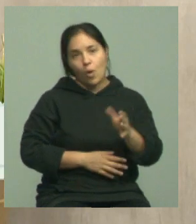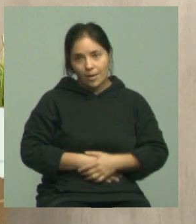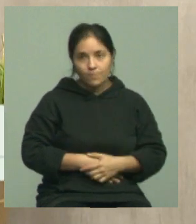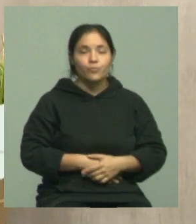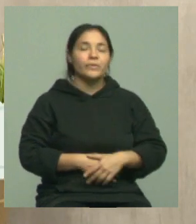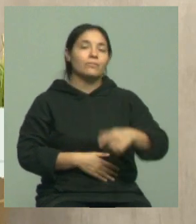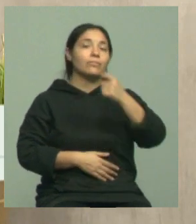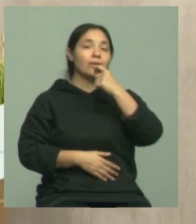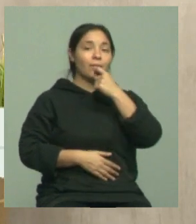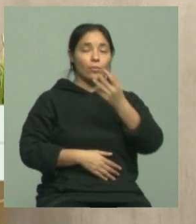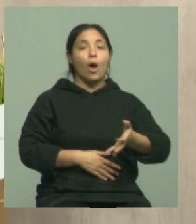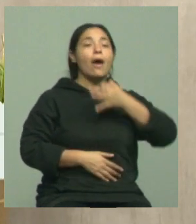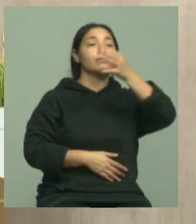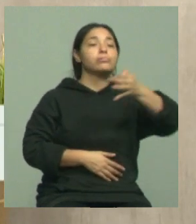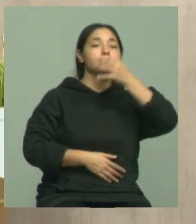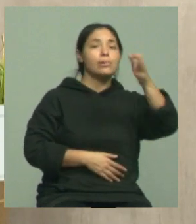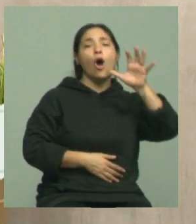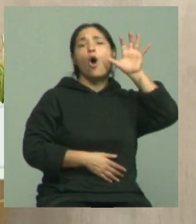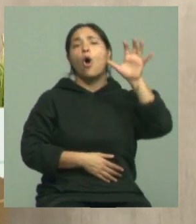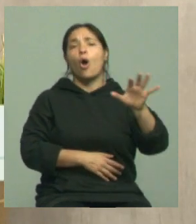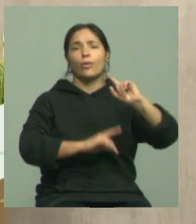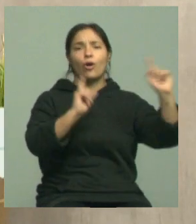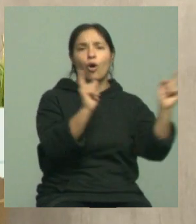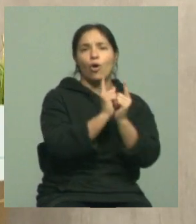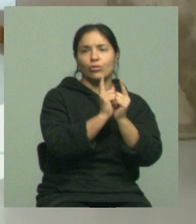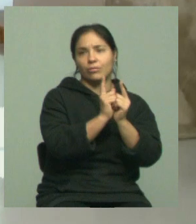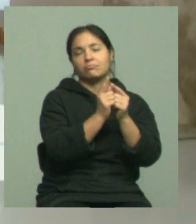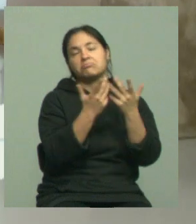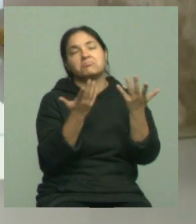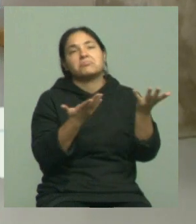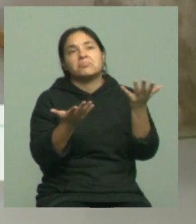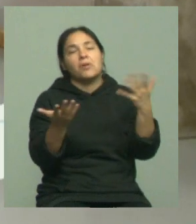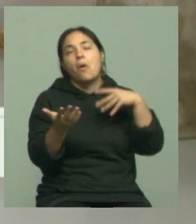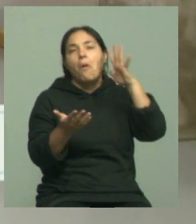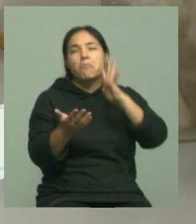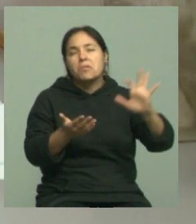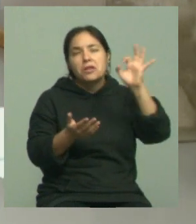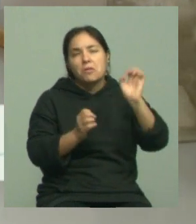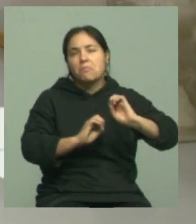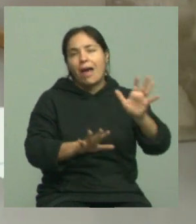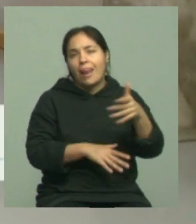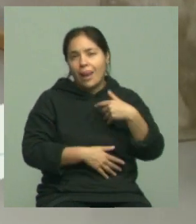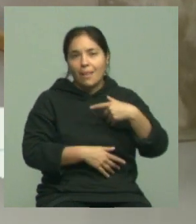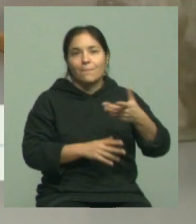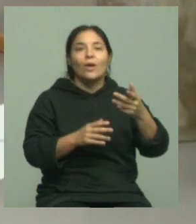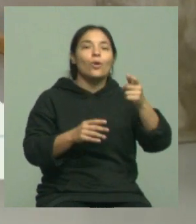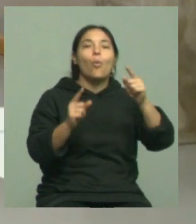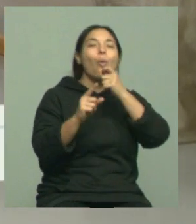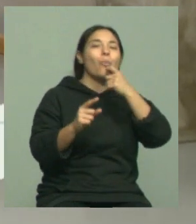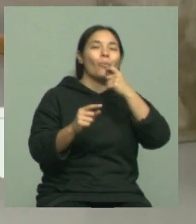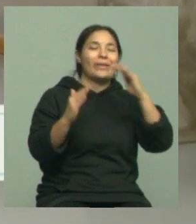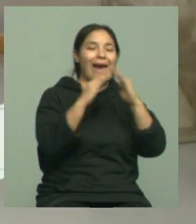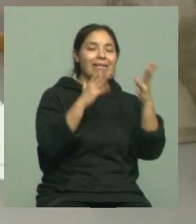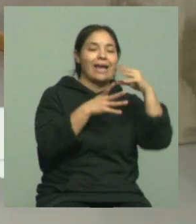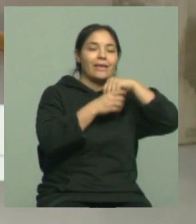mismo un discurso de odio acotado, qué sé yo, o alguna opinión fuera de lugar en un ámbito privado, que